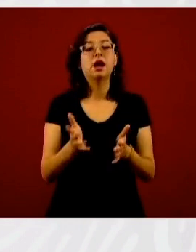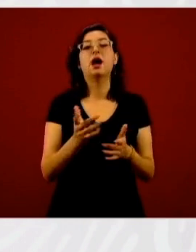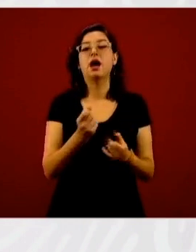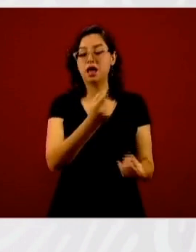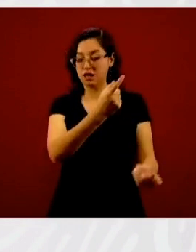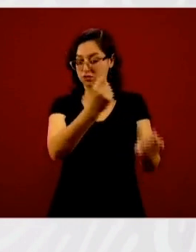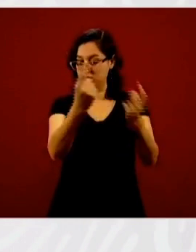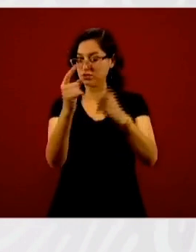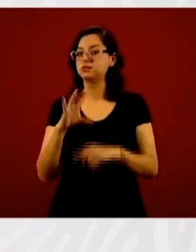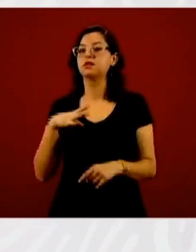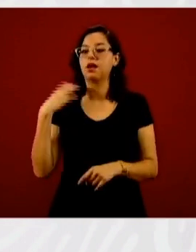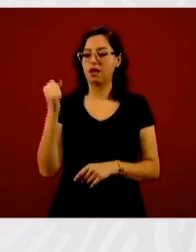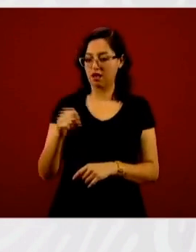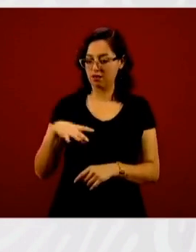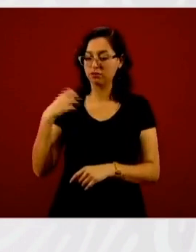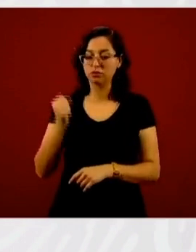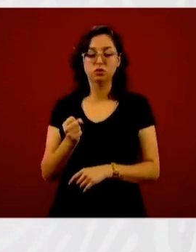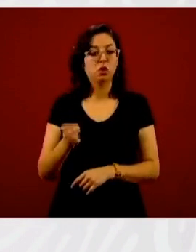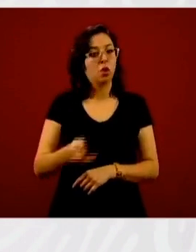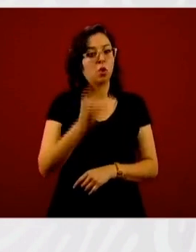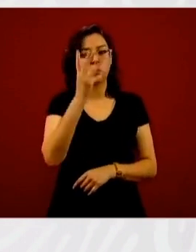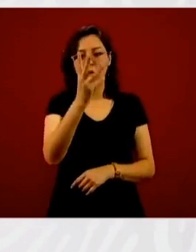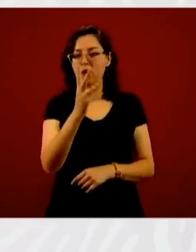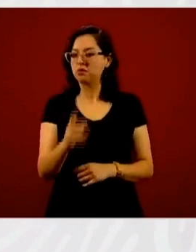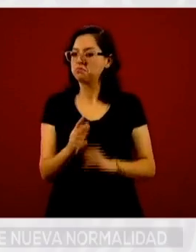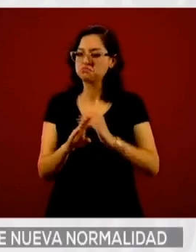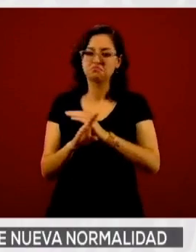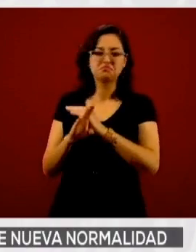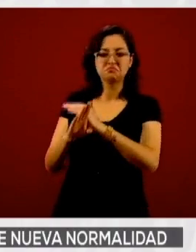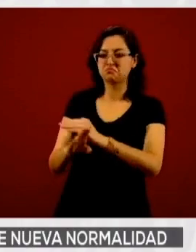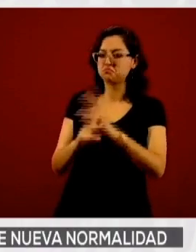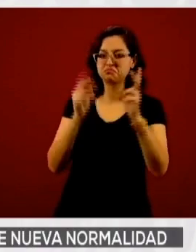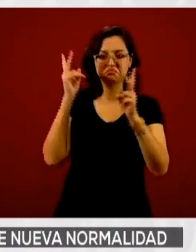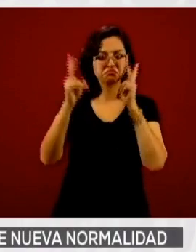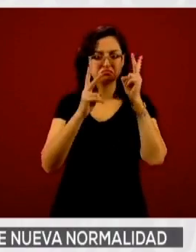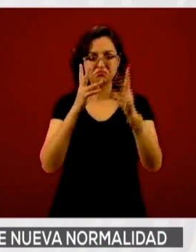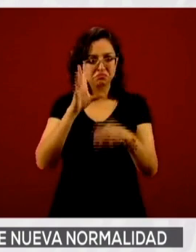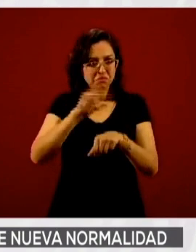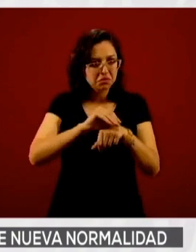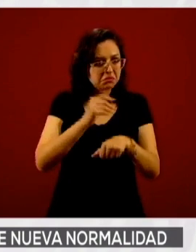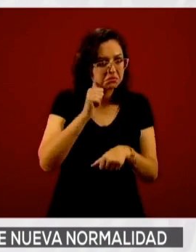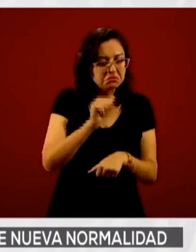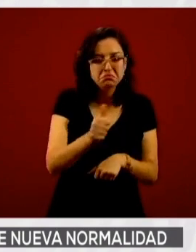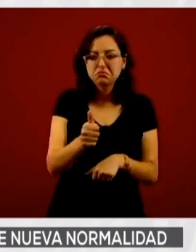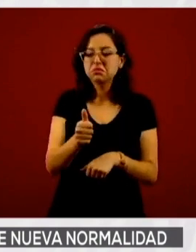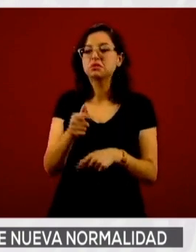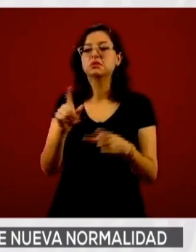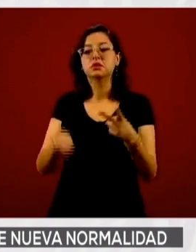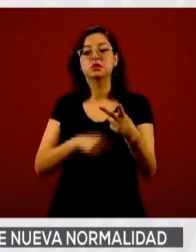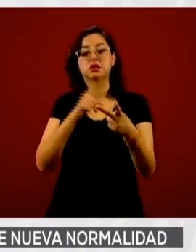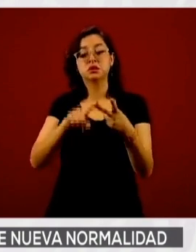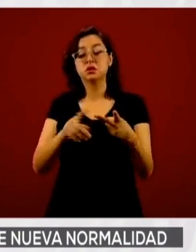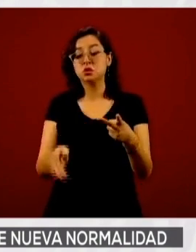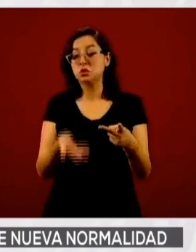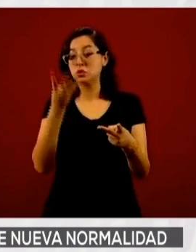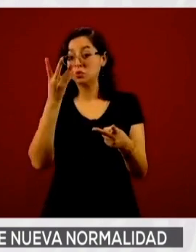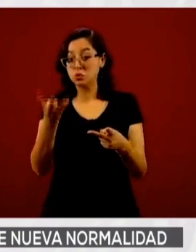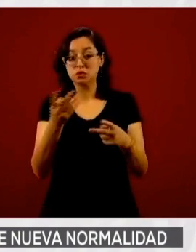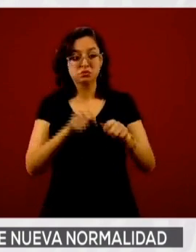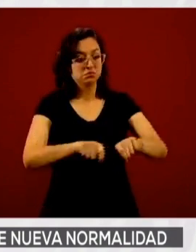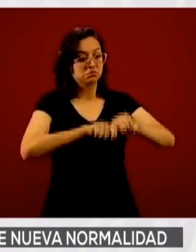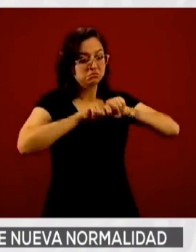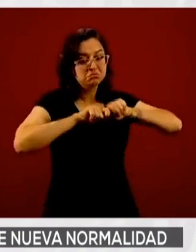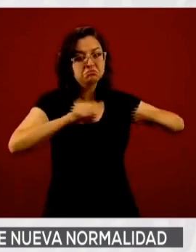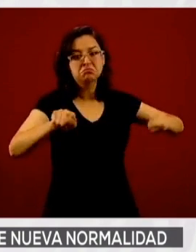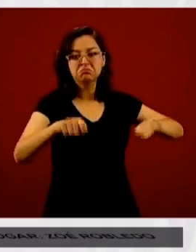observamos, mejor dicho, escuchamos en su voz que aún enfrenta problemas en su garganta. Colocar a que pudiéramos colocar los sellos, pero